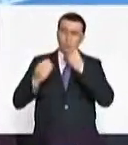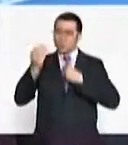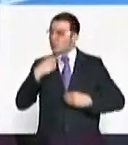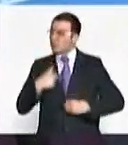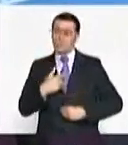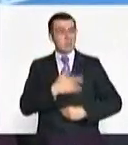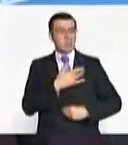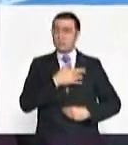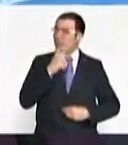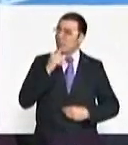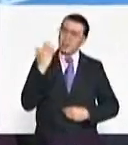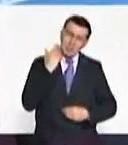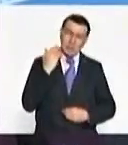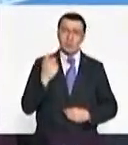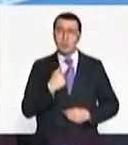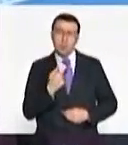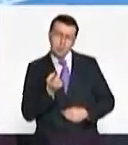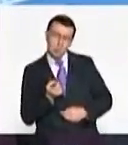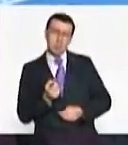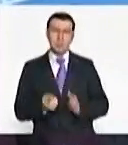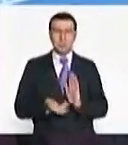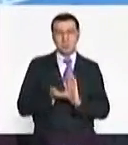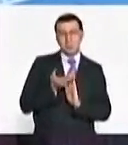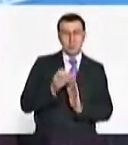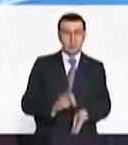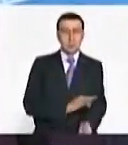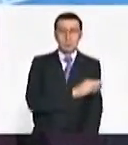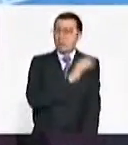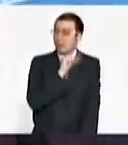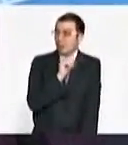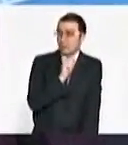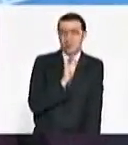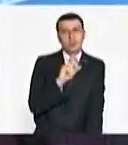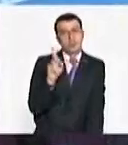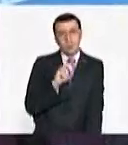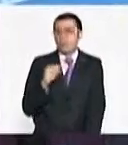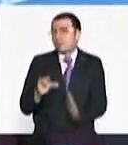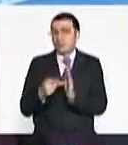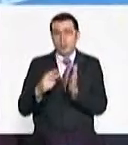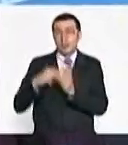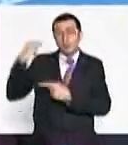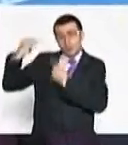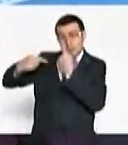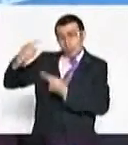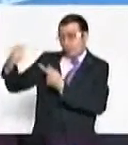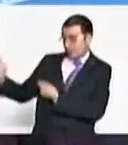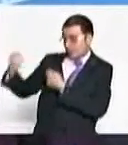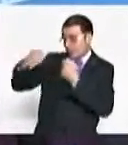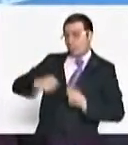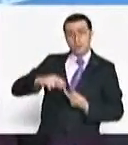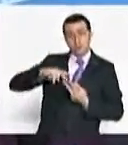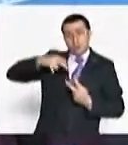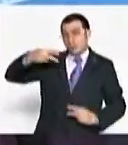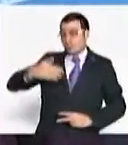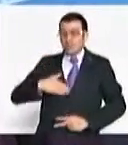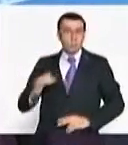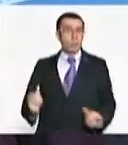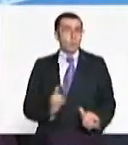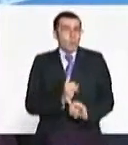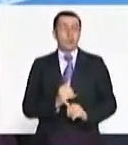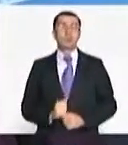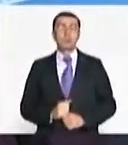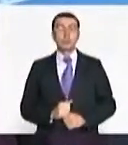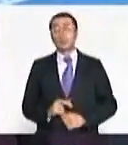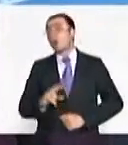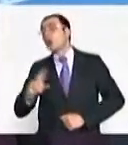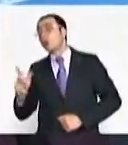siento muy bien y solamente hay el colesterol un poquito alto. Es porque tú genéticamente no estás diseñado para ser obeso. El otro paciente, la contraparte, es un paciente